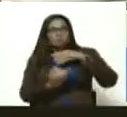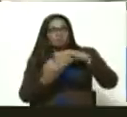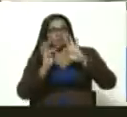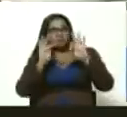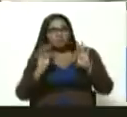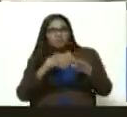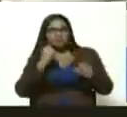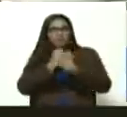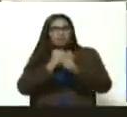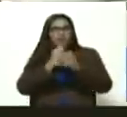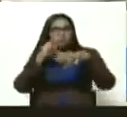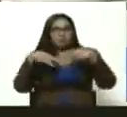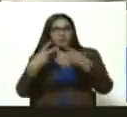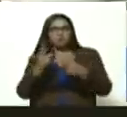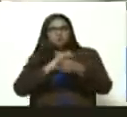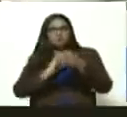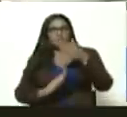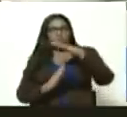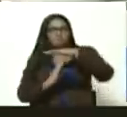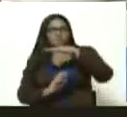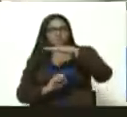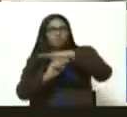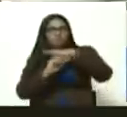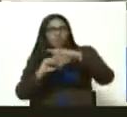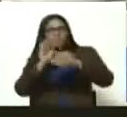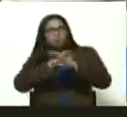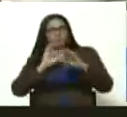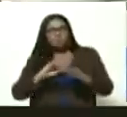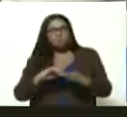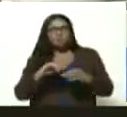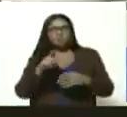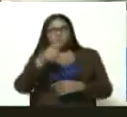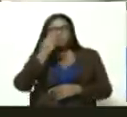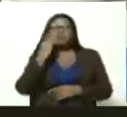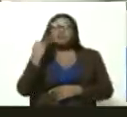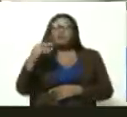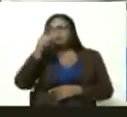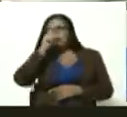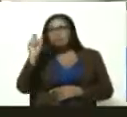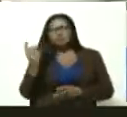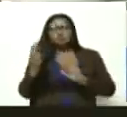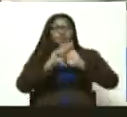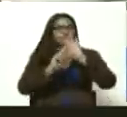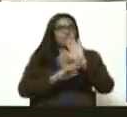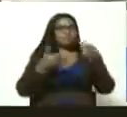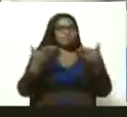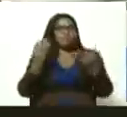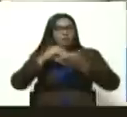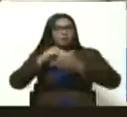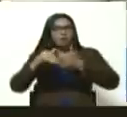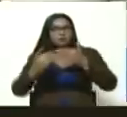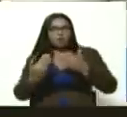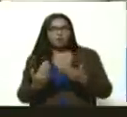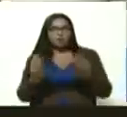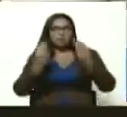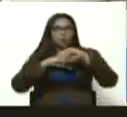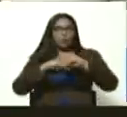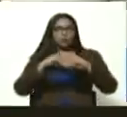renovación también de las estructuras de la jp y eso va cumpliéndose de acuerdo a lo establecido